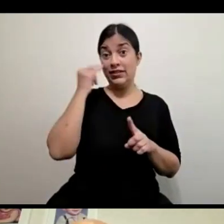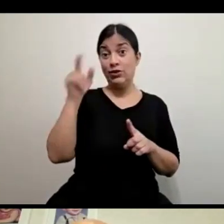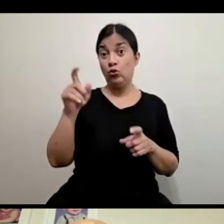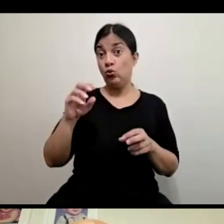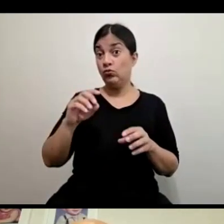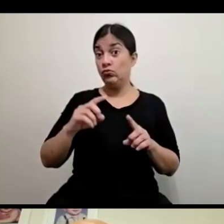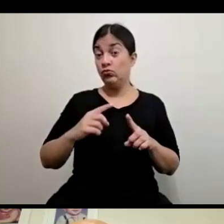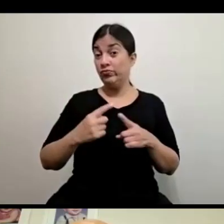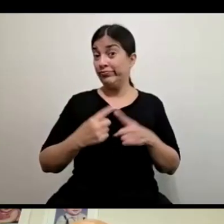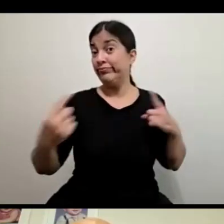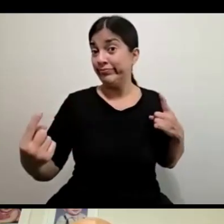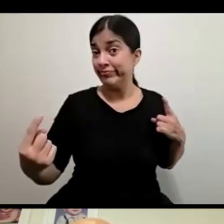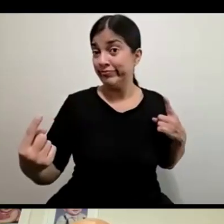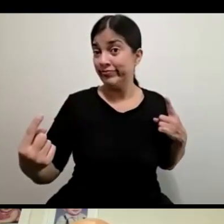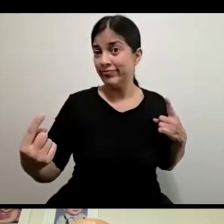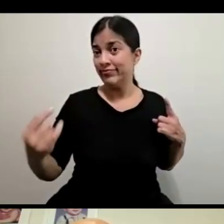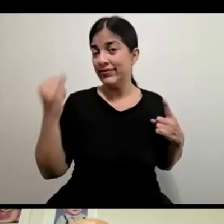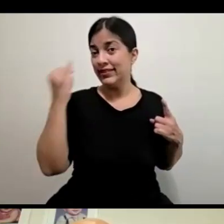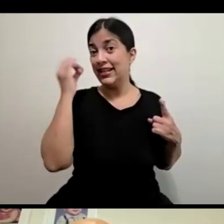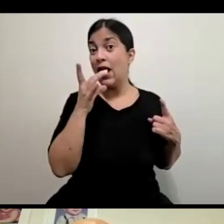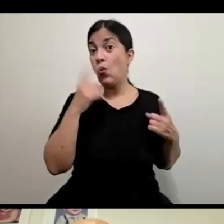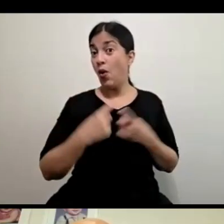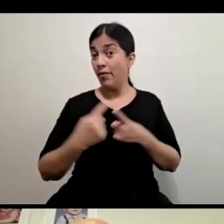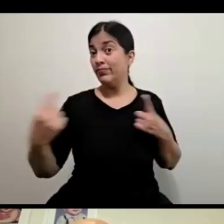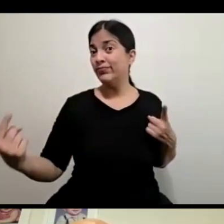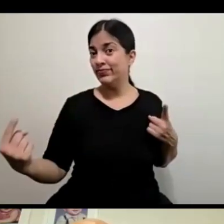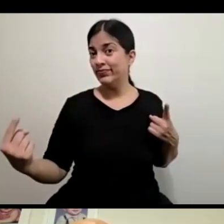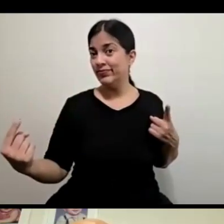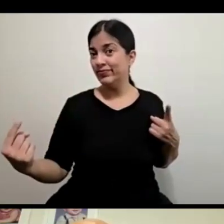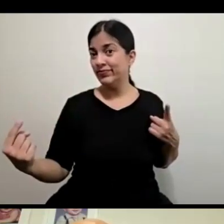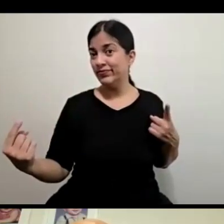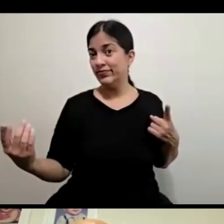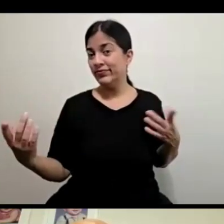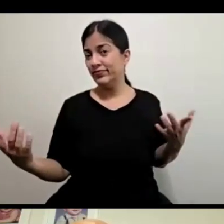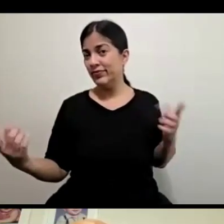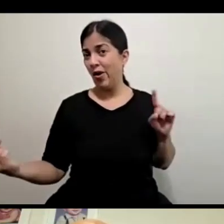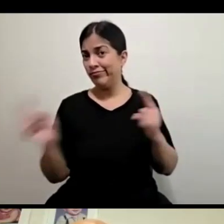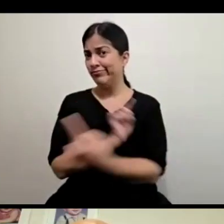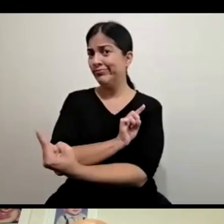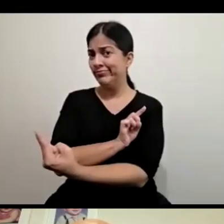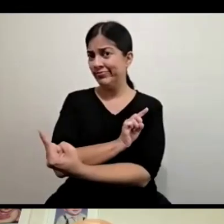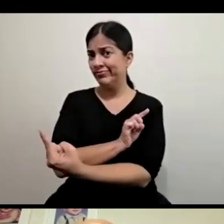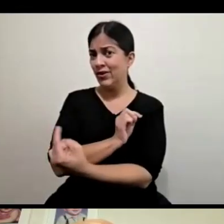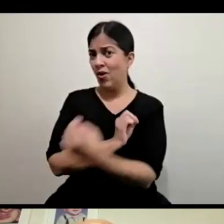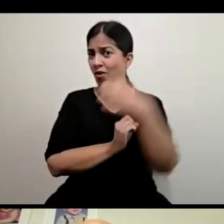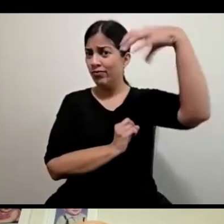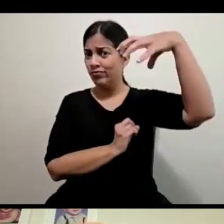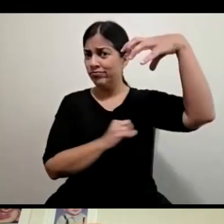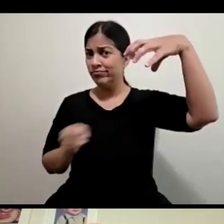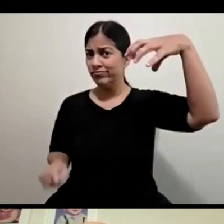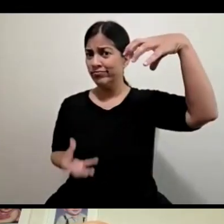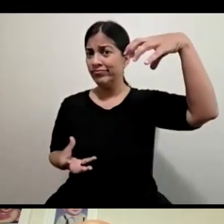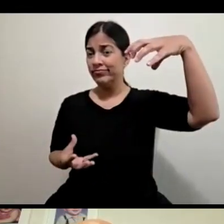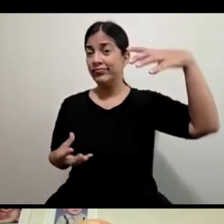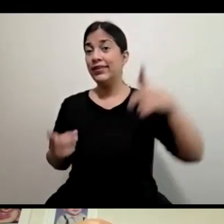revés, si tú me pones la luz al revés, o sea, la luz predominante del otro lado, o de atrás, o de abajo, o qué sé yo,